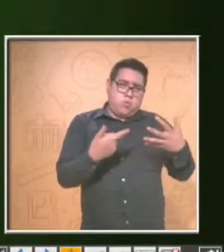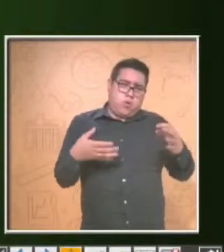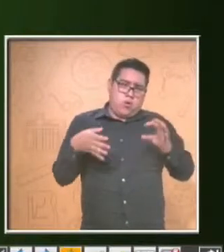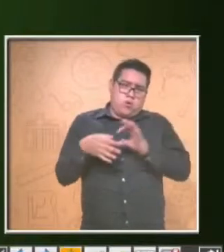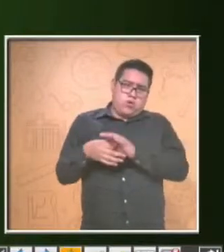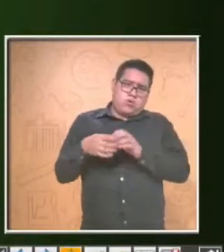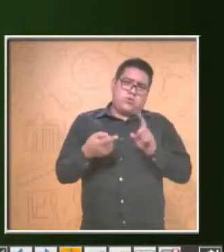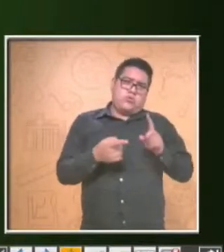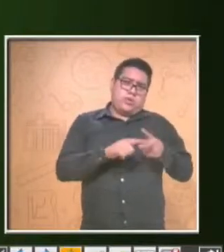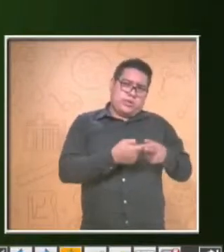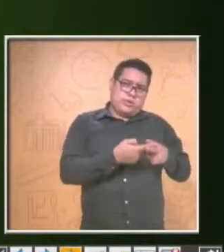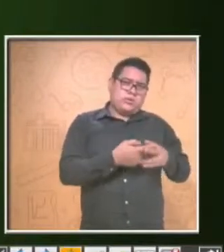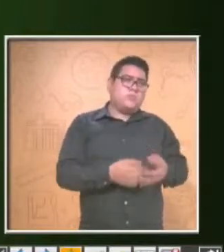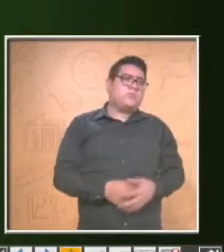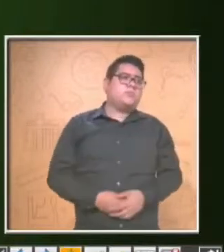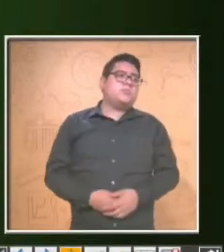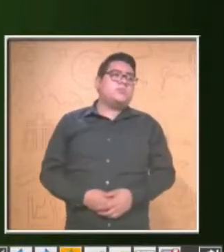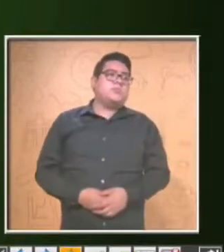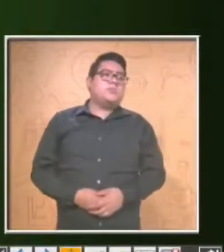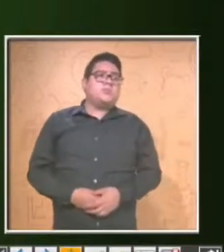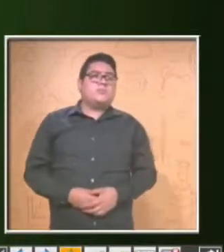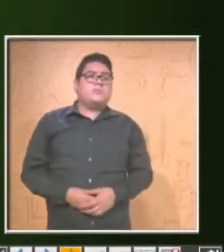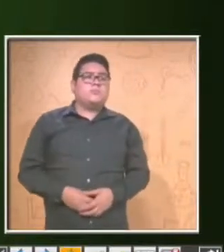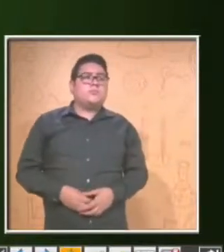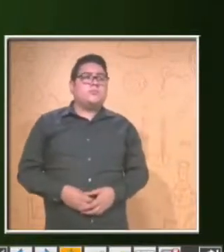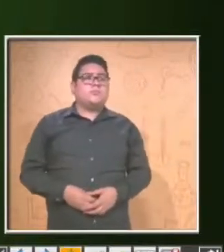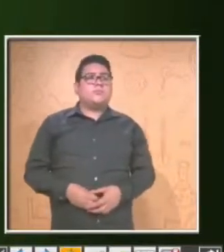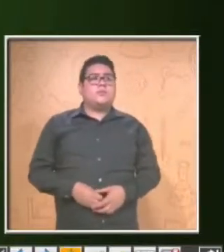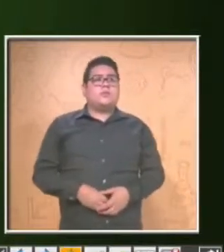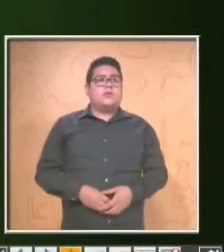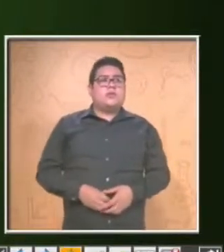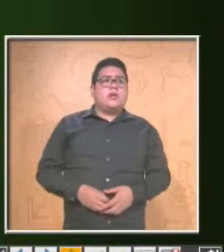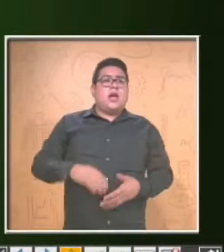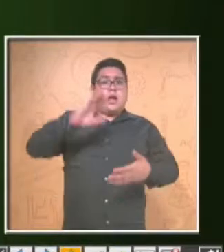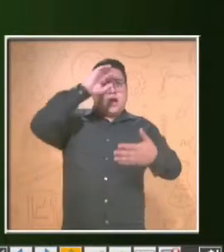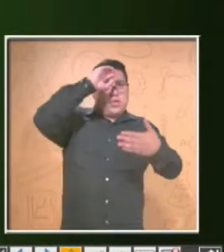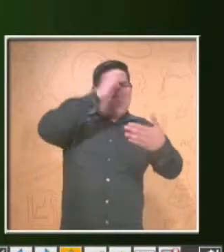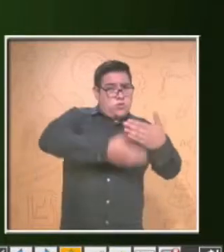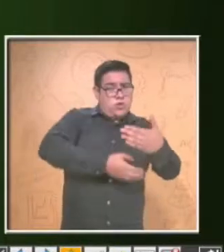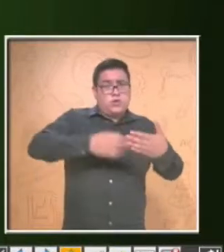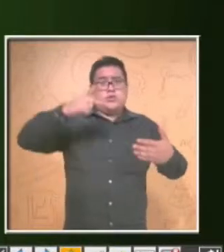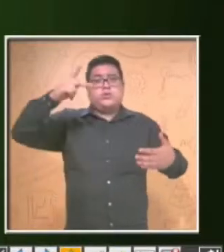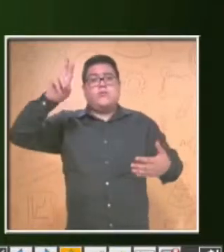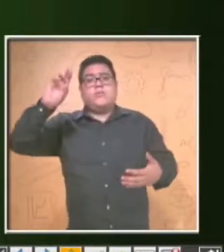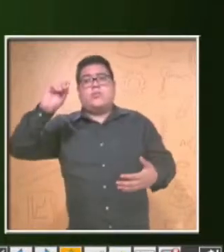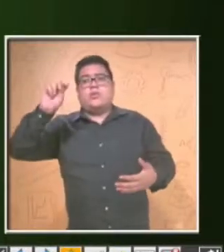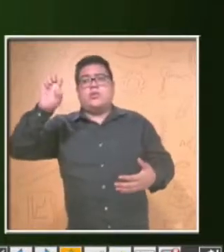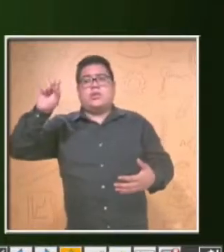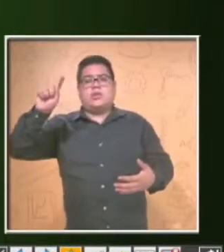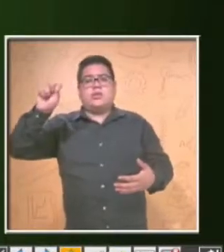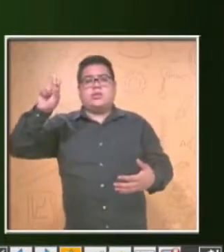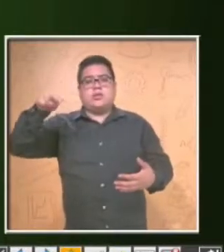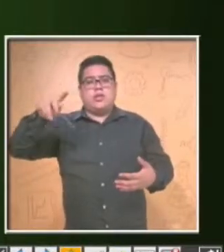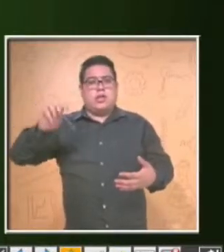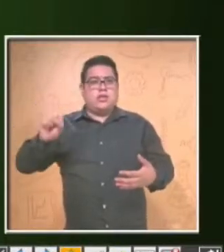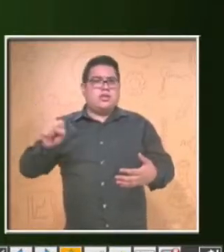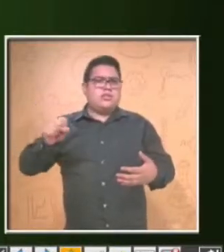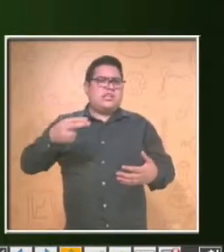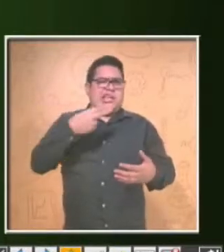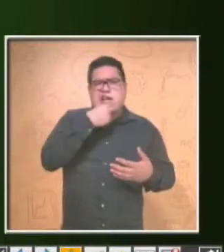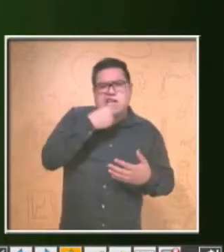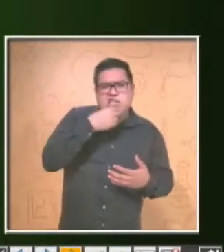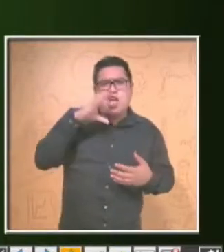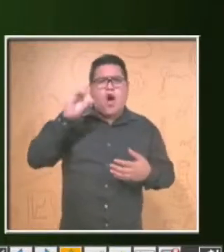origen. Es decir, las diferencias entre católicos y protestantes, ¿fue inglesa o fue